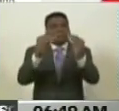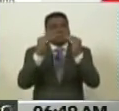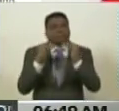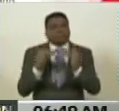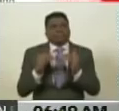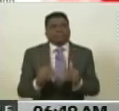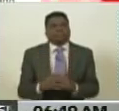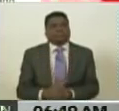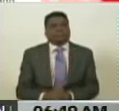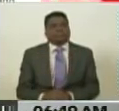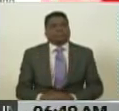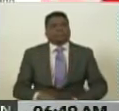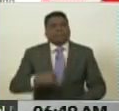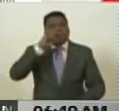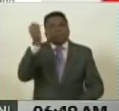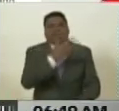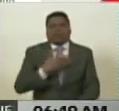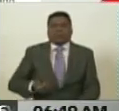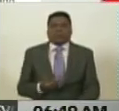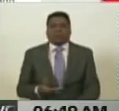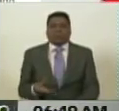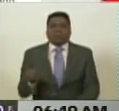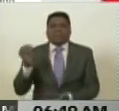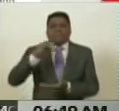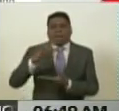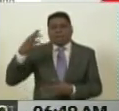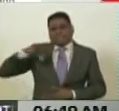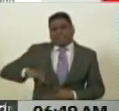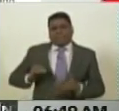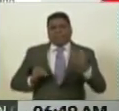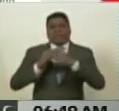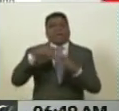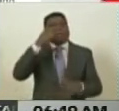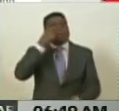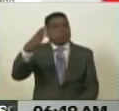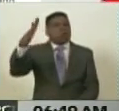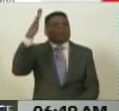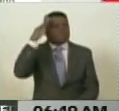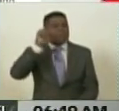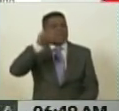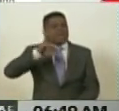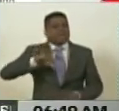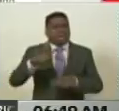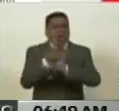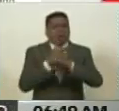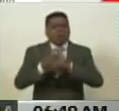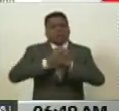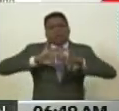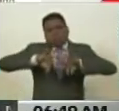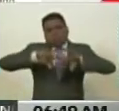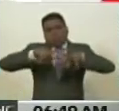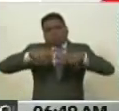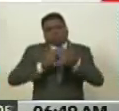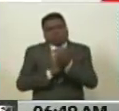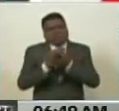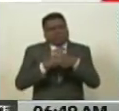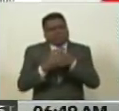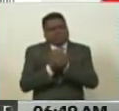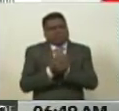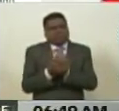manifestó, "Maduro acaba de aumentar el salario mínimo. El pueblo debe saber que este gobierno corrupto no empobrece cada día, nos